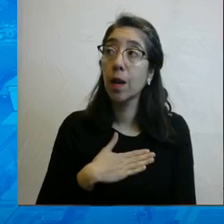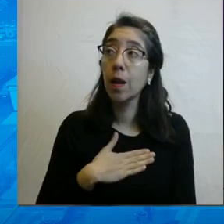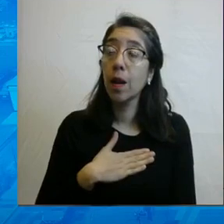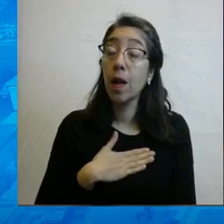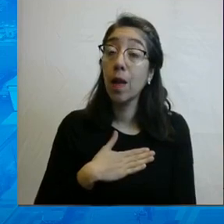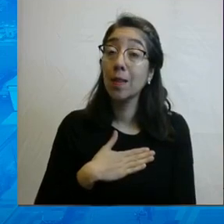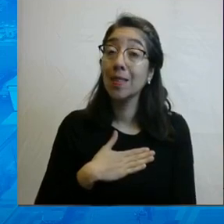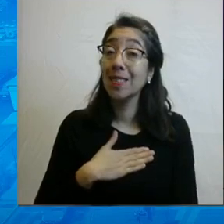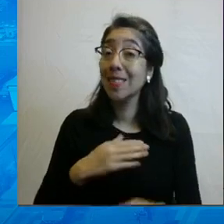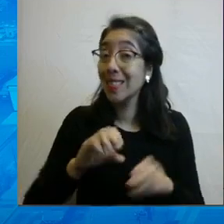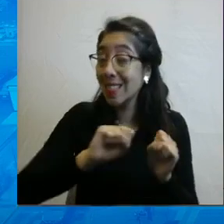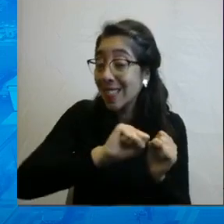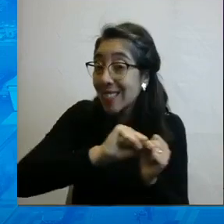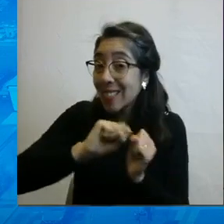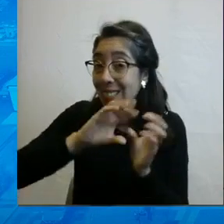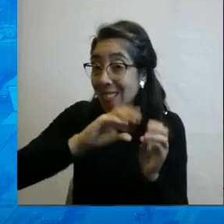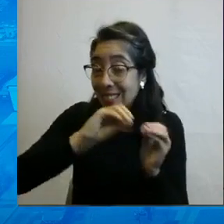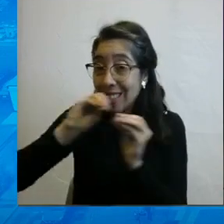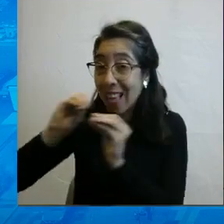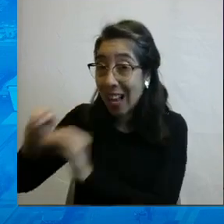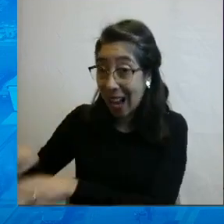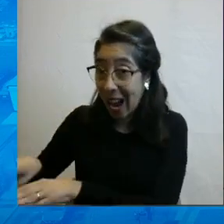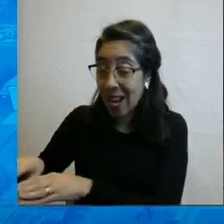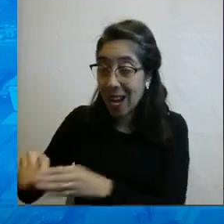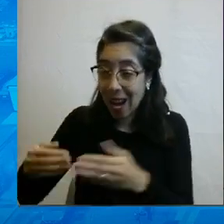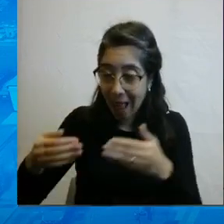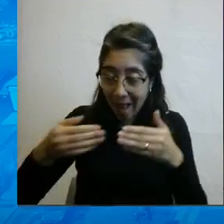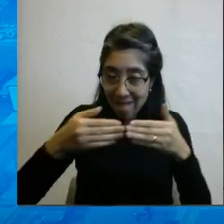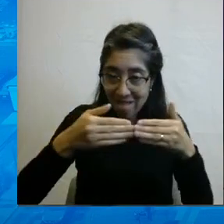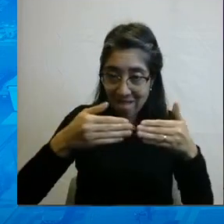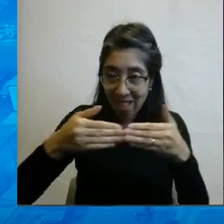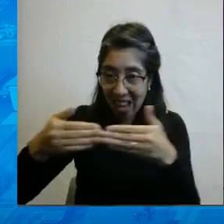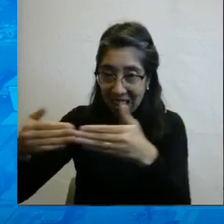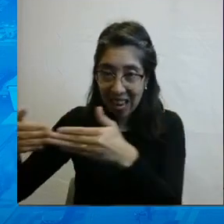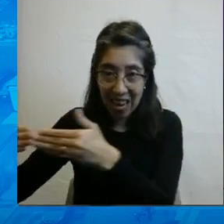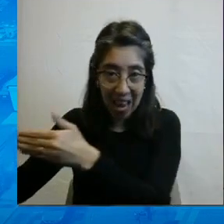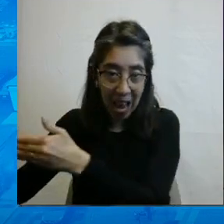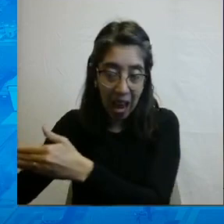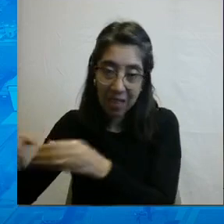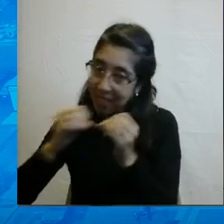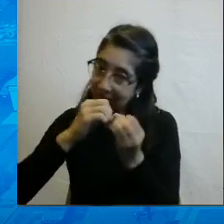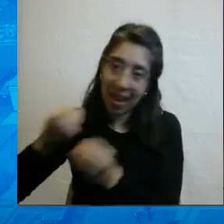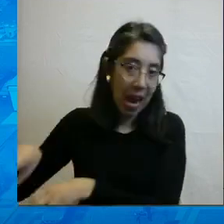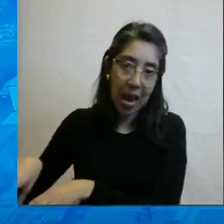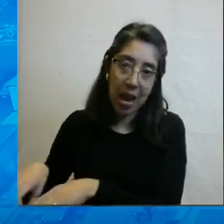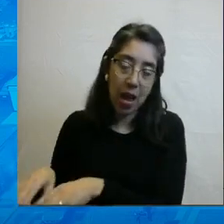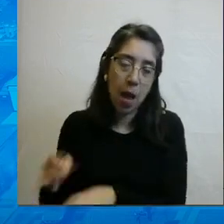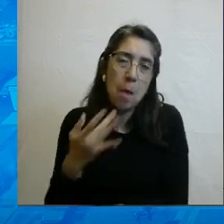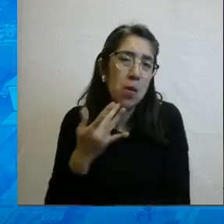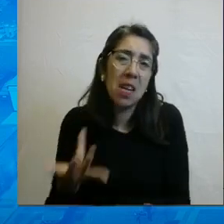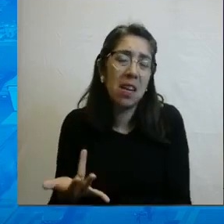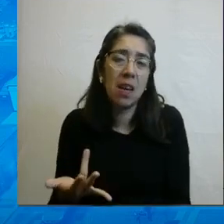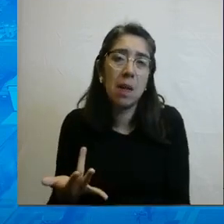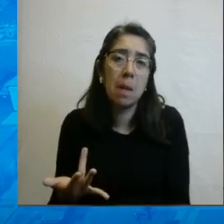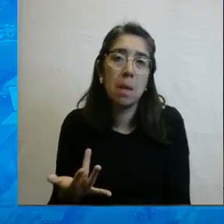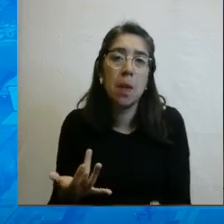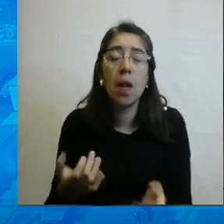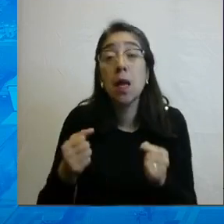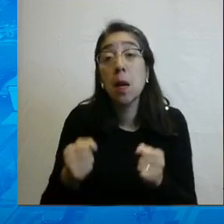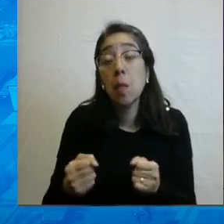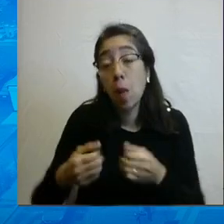entrada de la calle Roberto Bravo con Roto Chileno. ¿Para qué? Para que se pueda